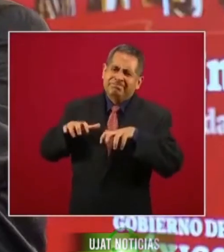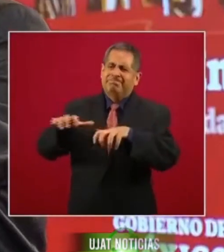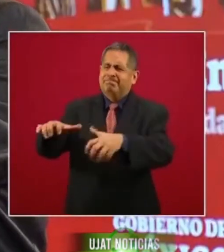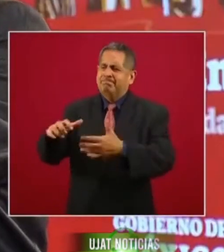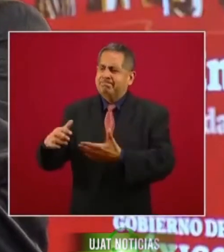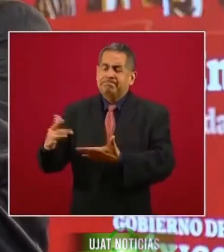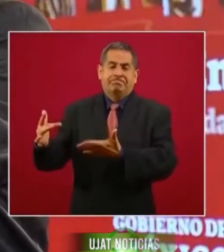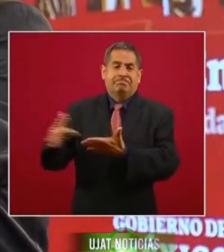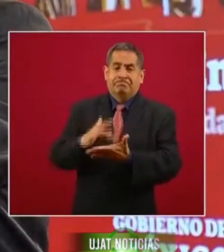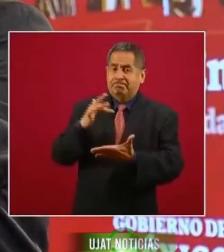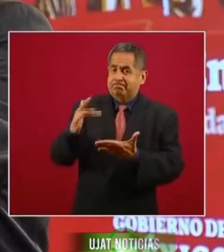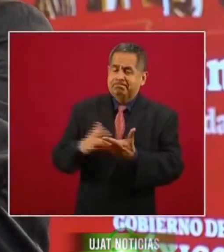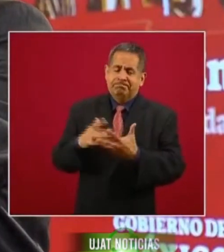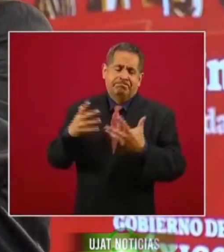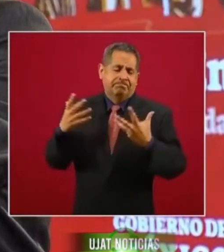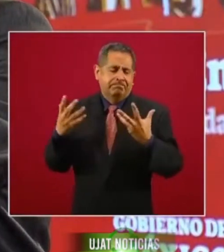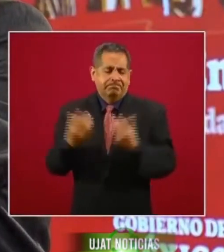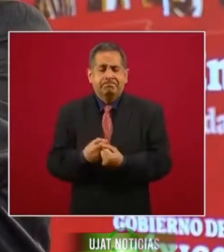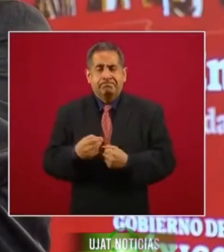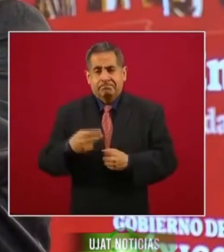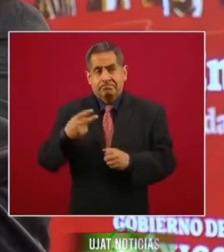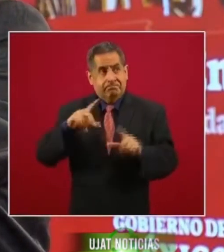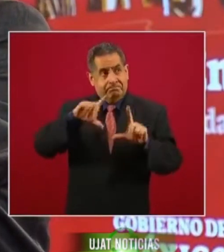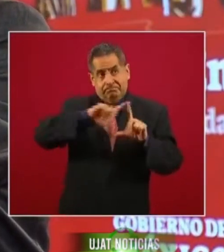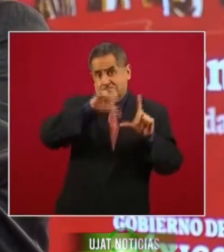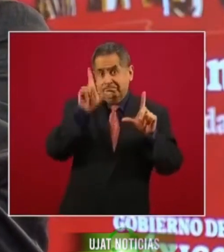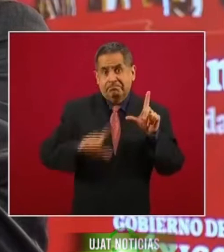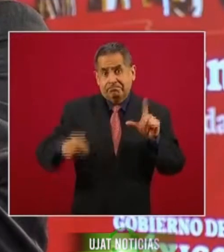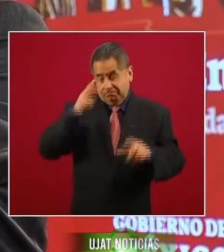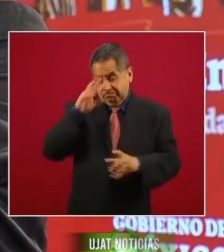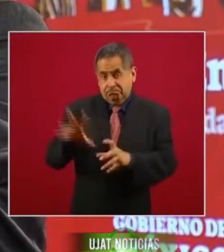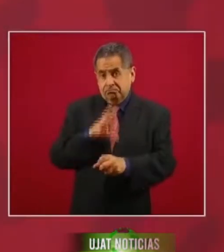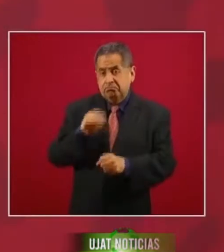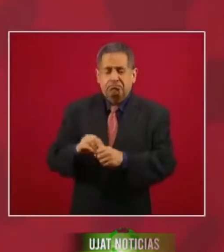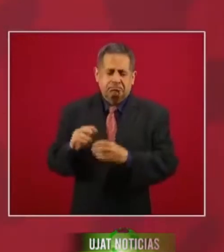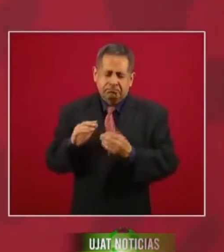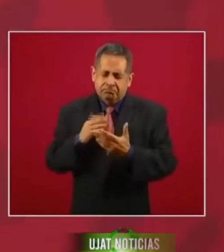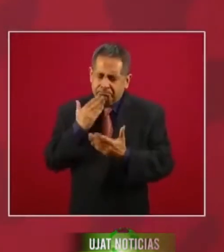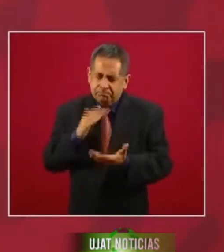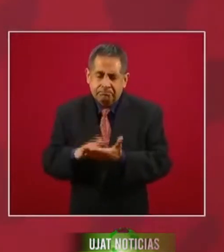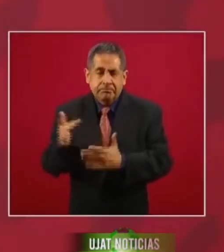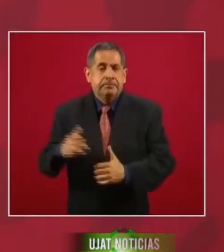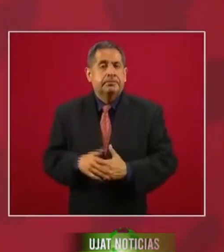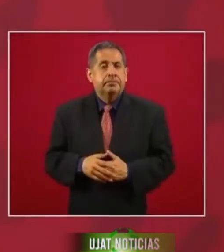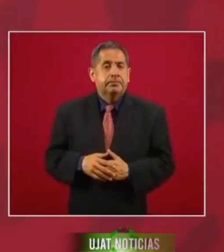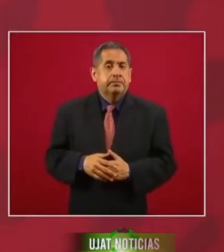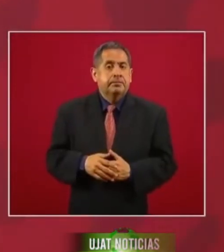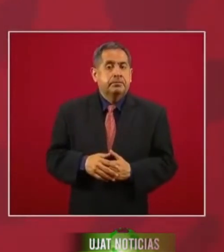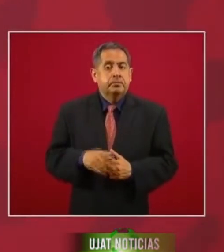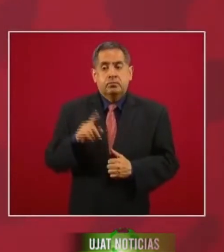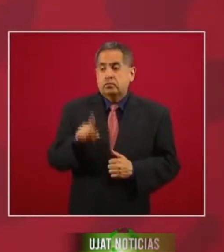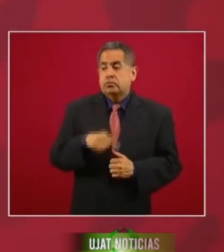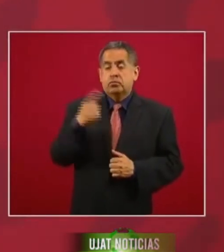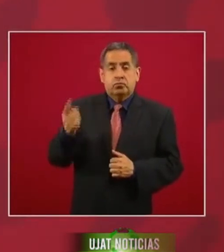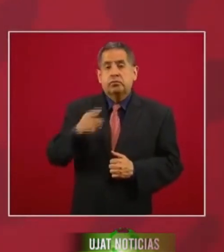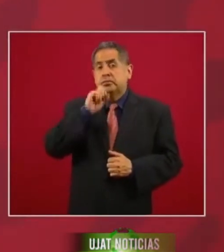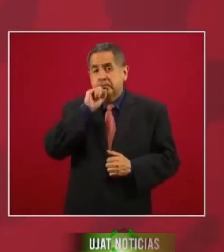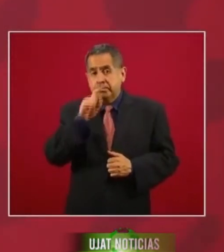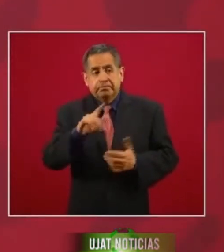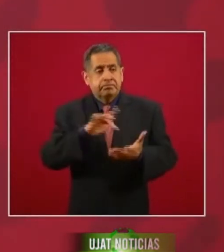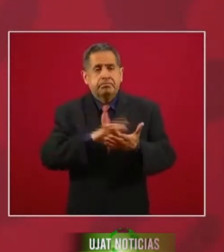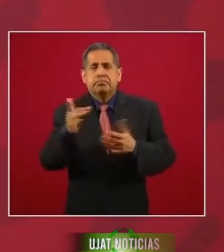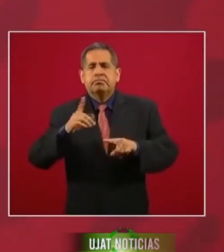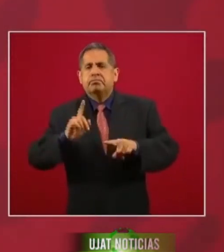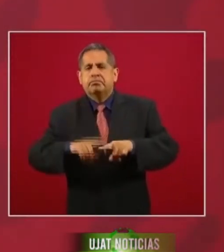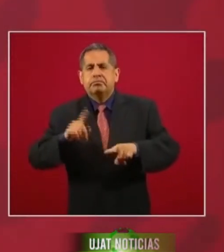Nacional. Muchas gracias también a los medios de